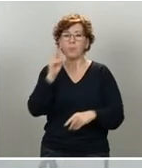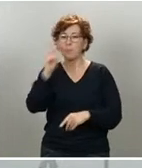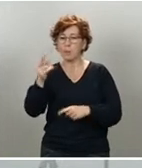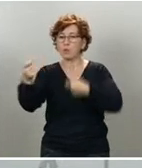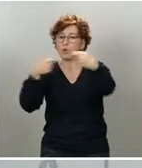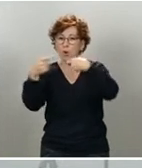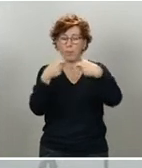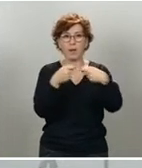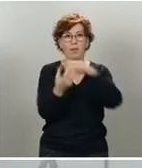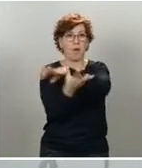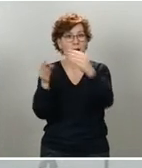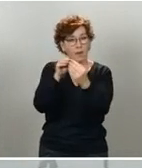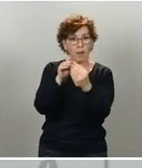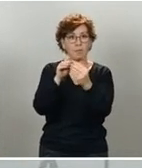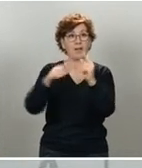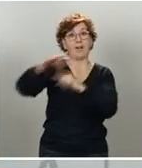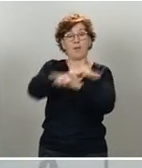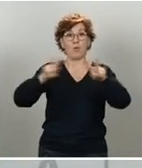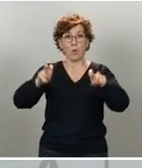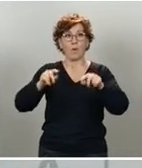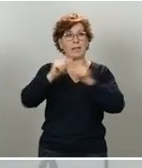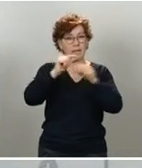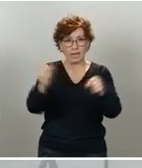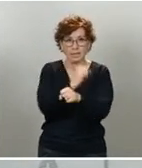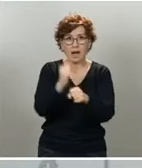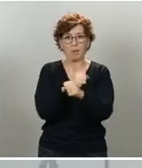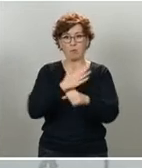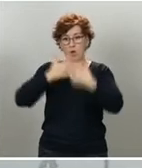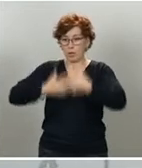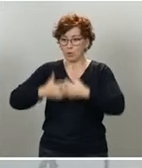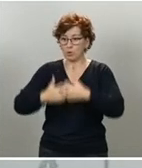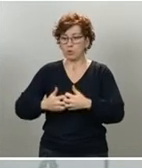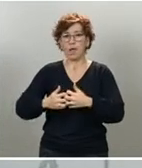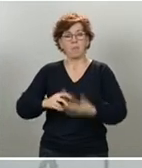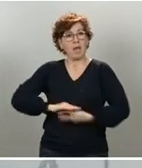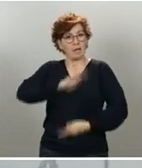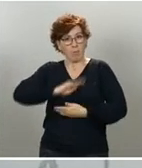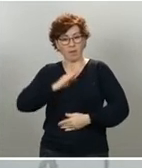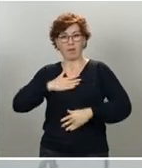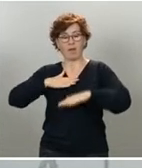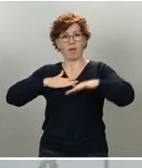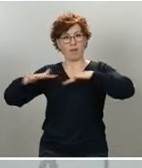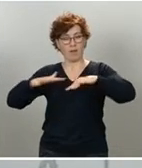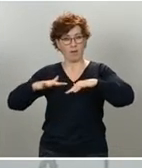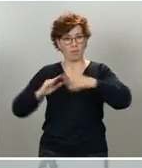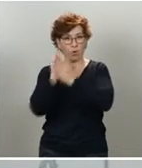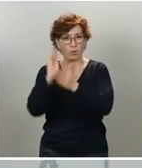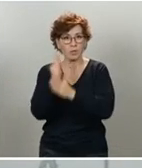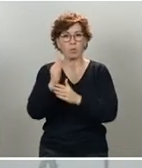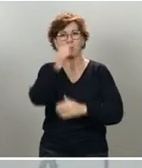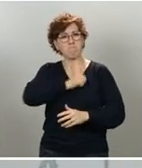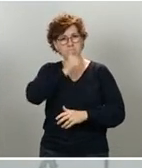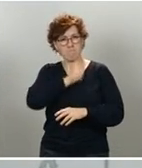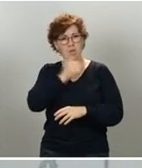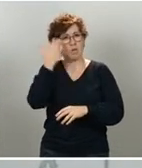en el teletrabajo, en nuestra industria, en nuestra capacidad de nuestro tejido productivo de resistir y dar un paso más. En el